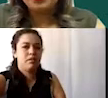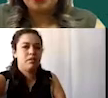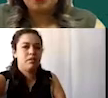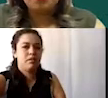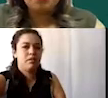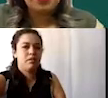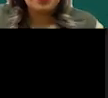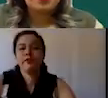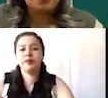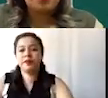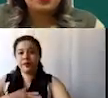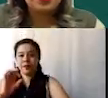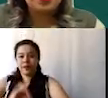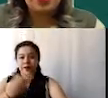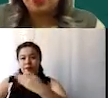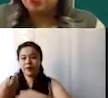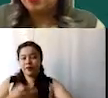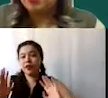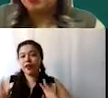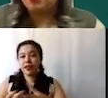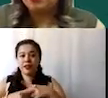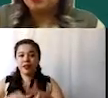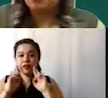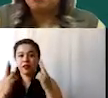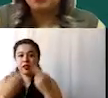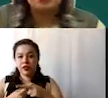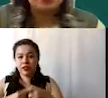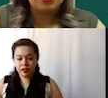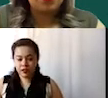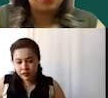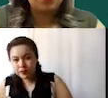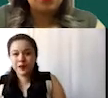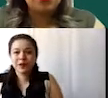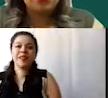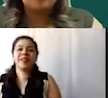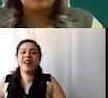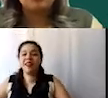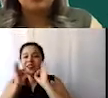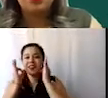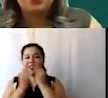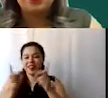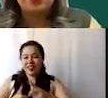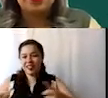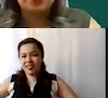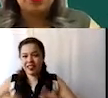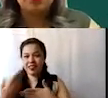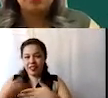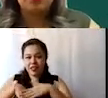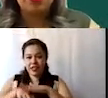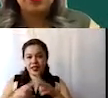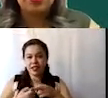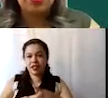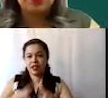Buen día a todas y todos. Vamos a dar inicio con la sesión de formación y desarrollo, introducción a la alineación de